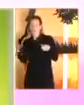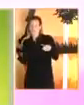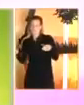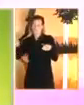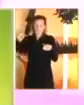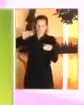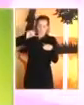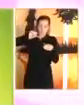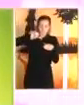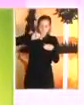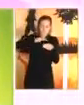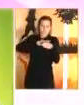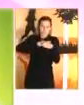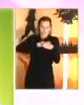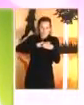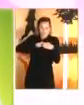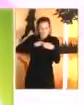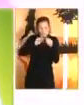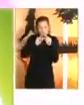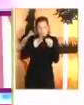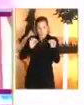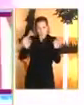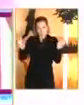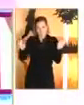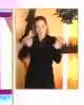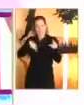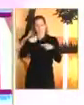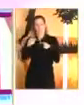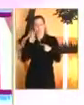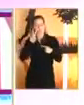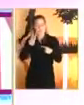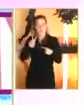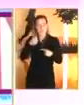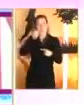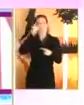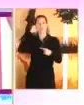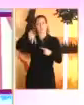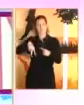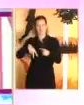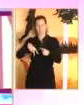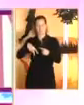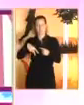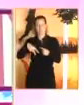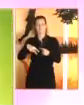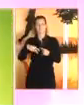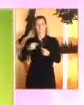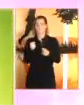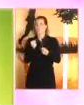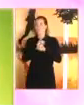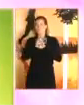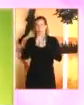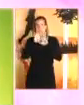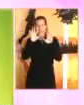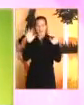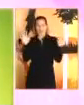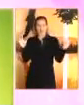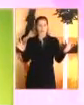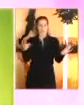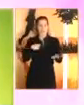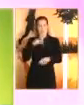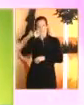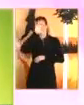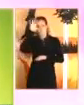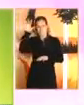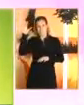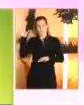que cree esa película que hemos visto ahí, y ahí es donde se aparece el ADN. ADN. Es increíble. Yo estoy alucinado